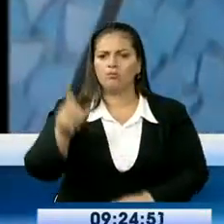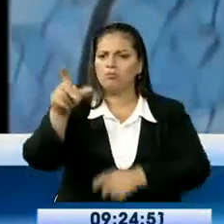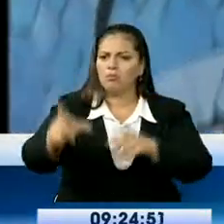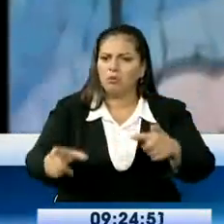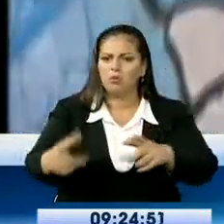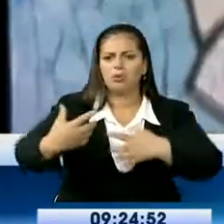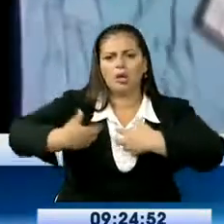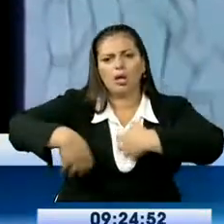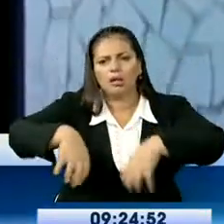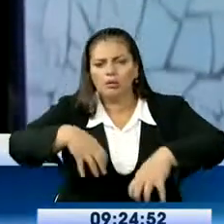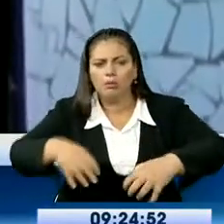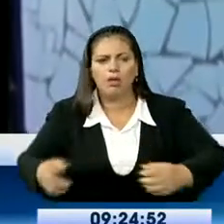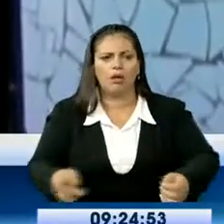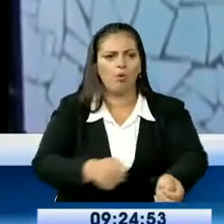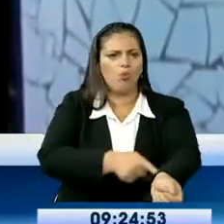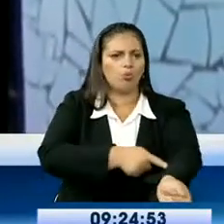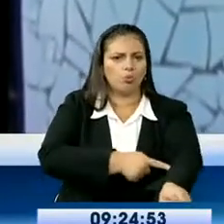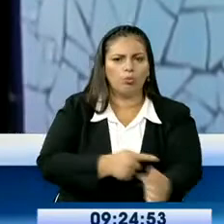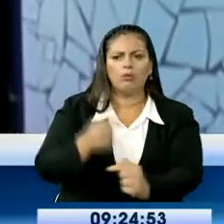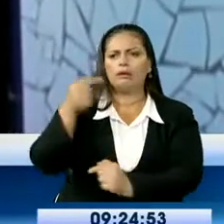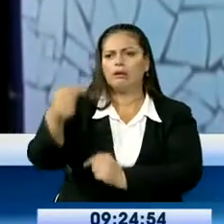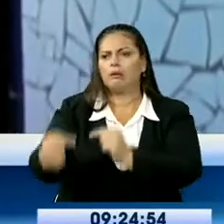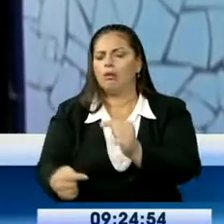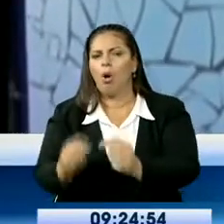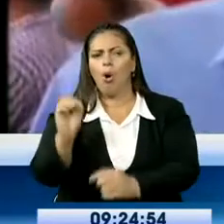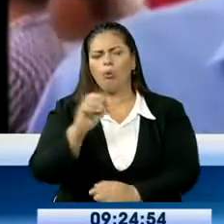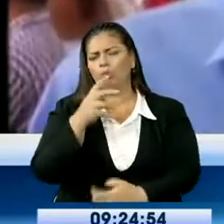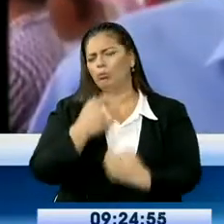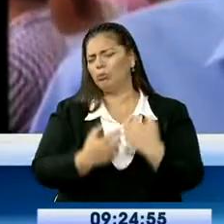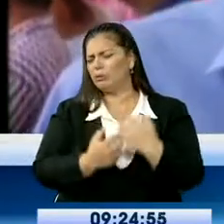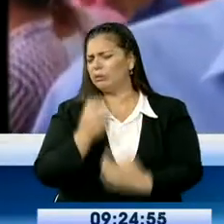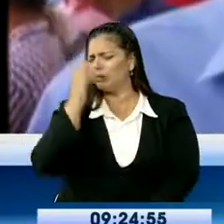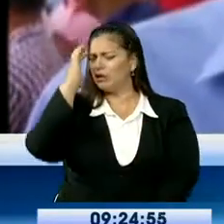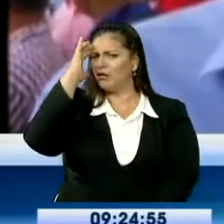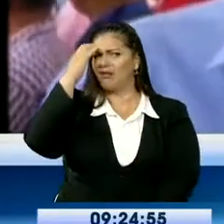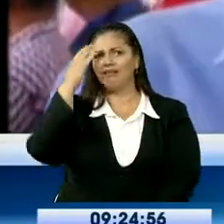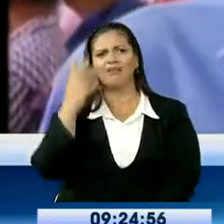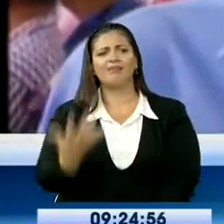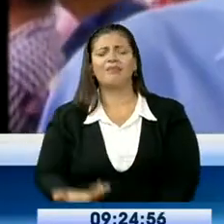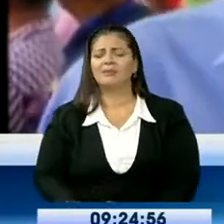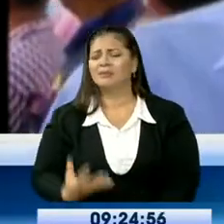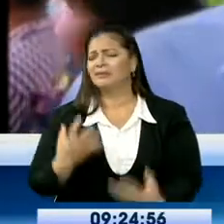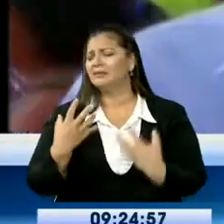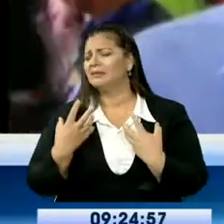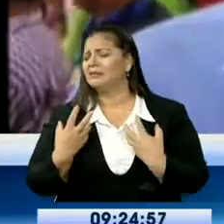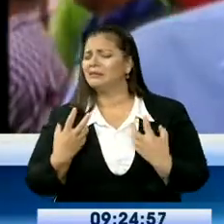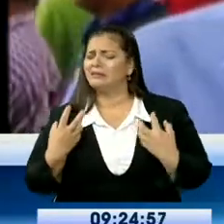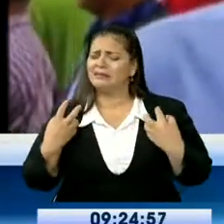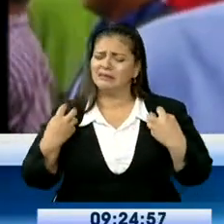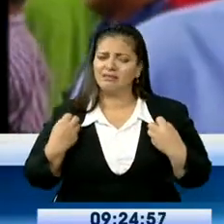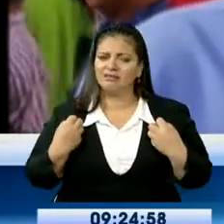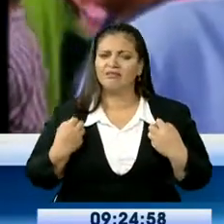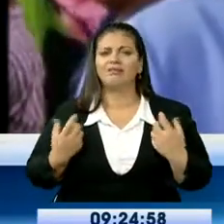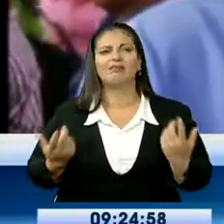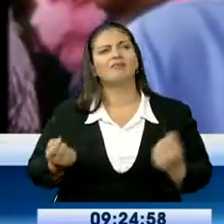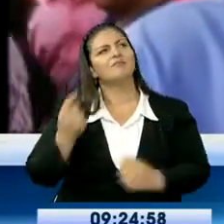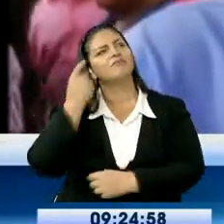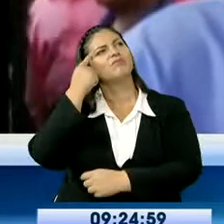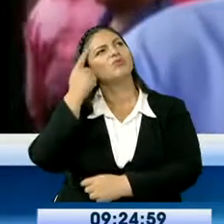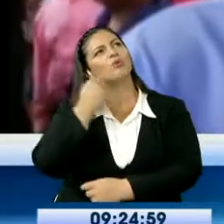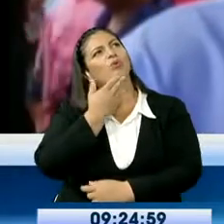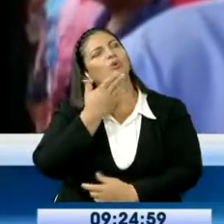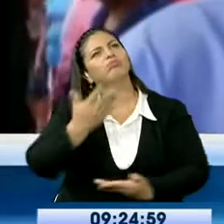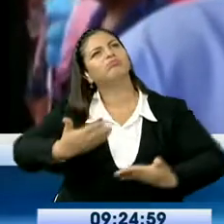con sus tradiciones, con sus preocupaciones, pero transmitimos alegría con el colorido, con la técnica,